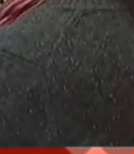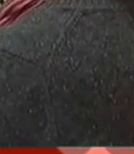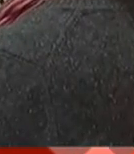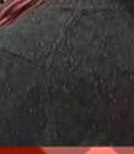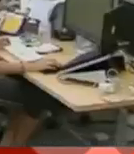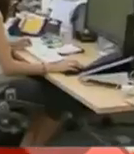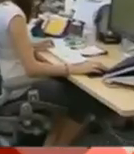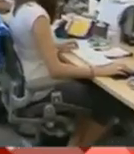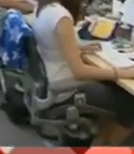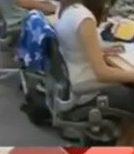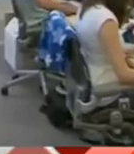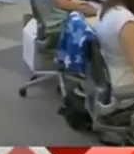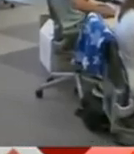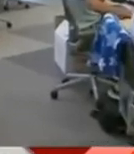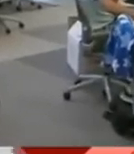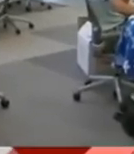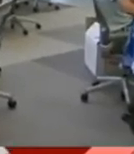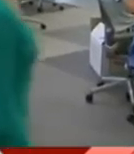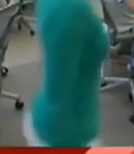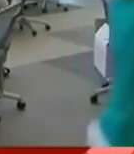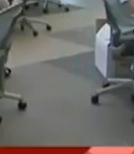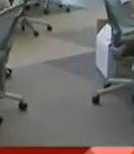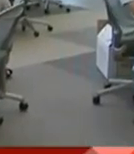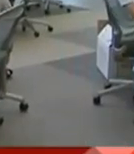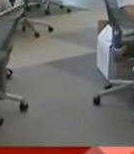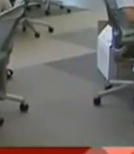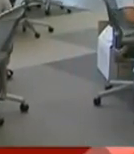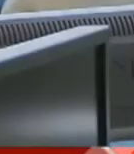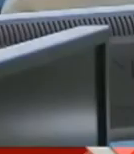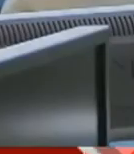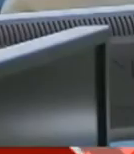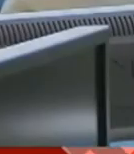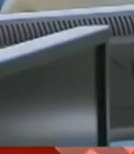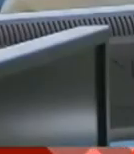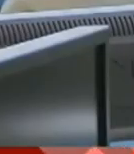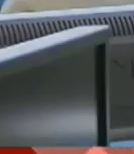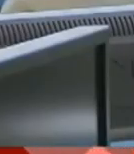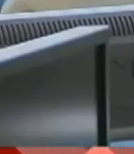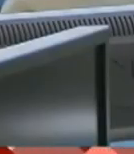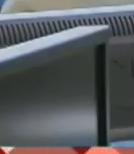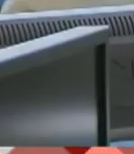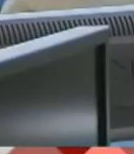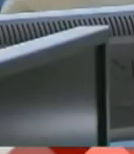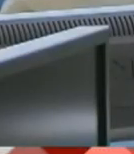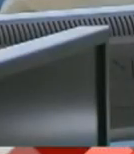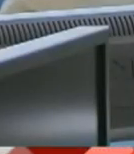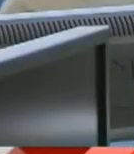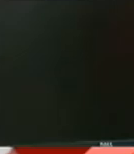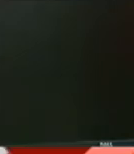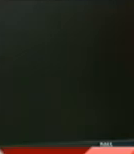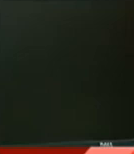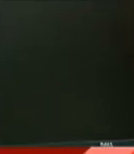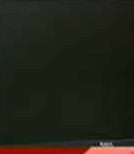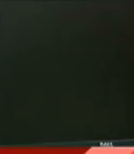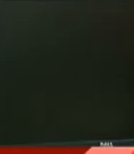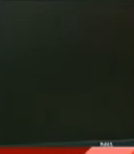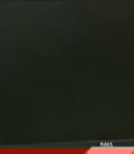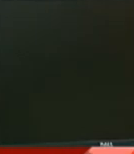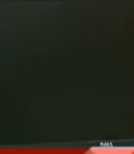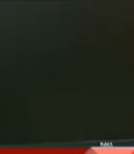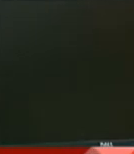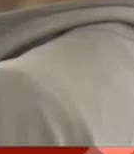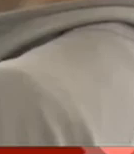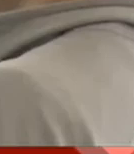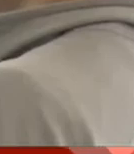o la investigación más bien fue dada a conocer por el New York Times, Twitter y Facebook no solo fueron utilizados por agentes rusos para influir en